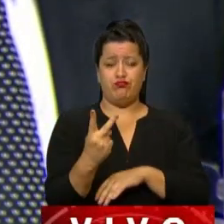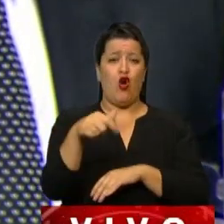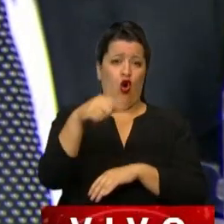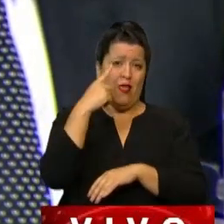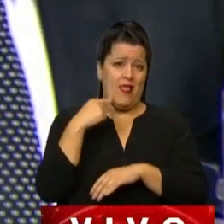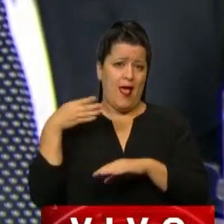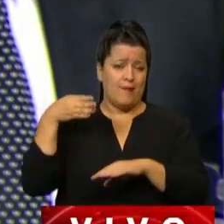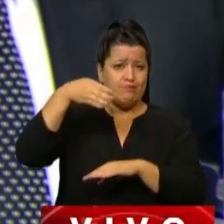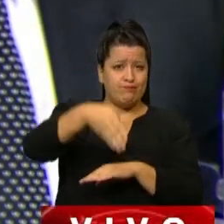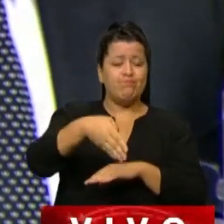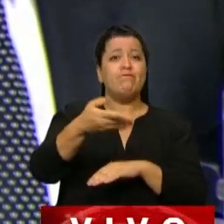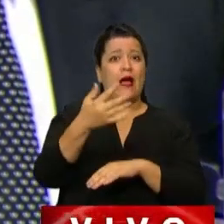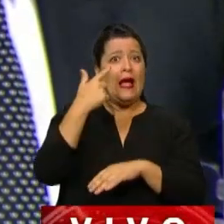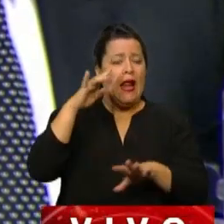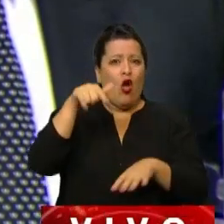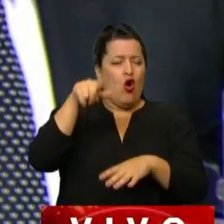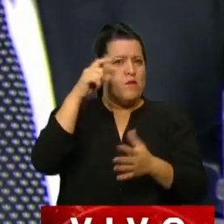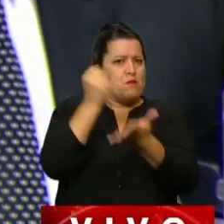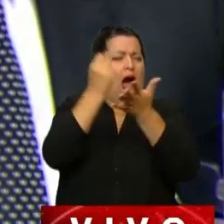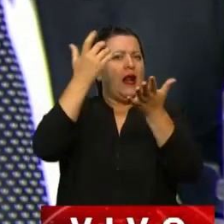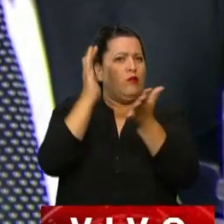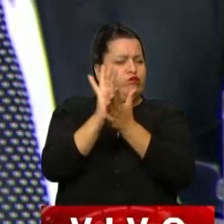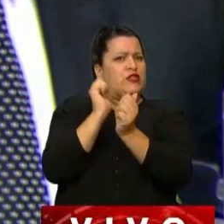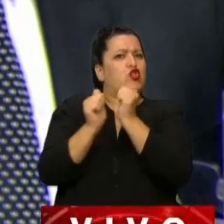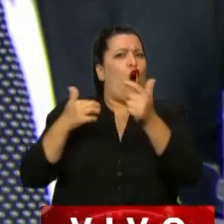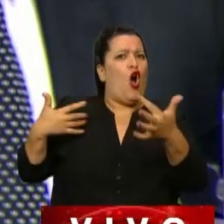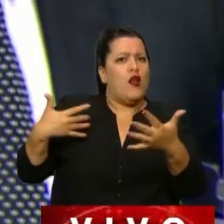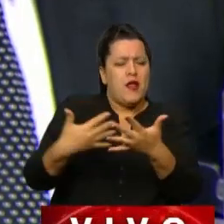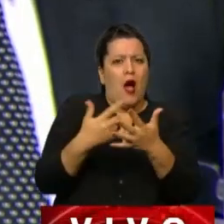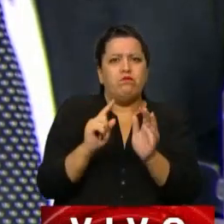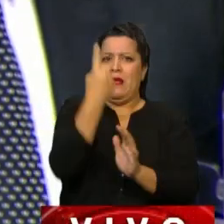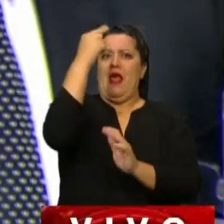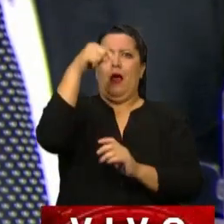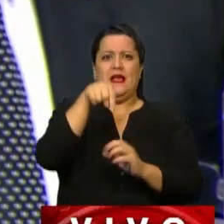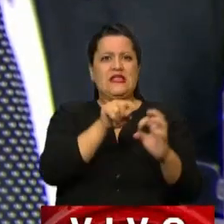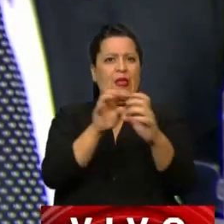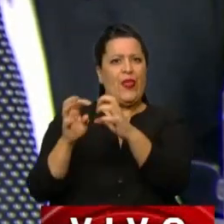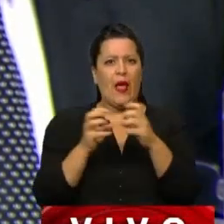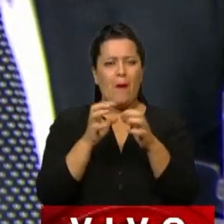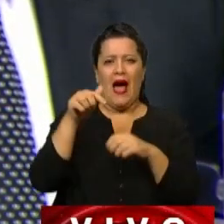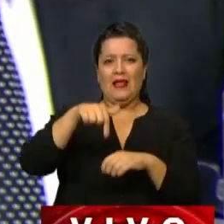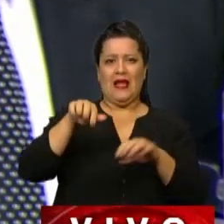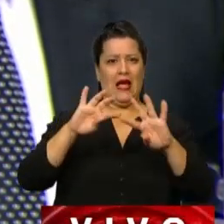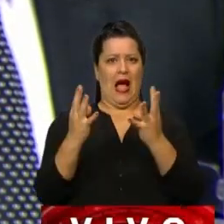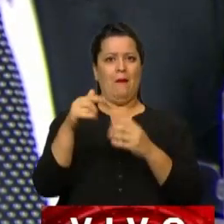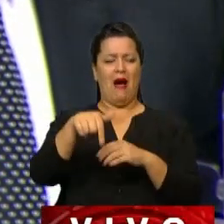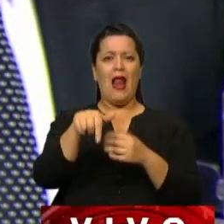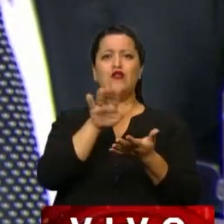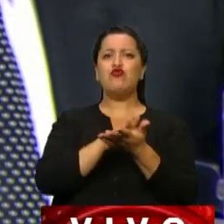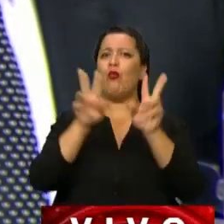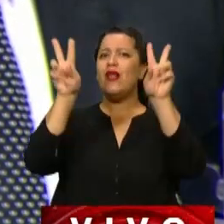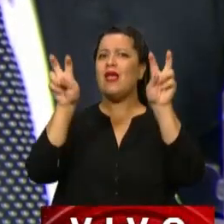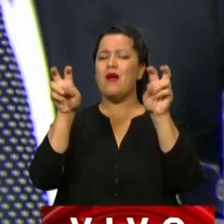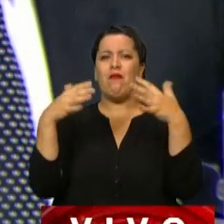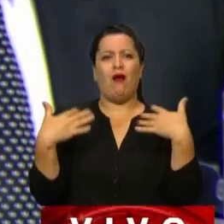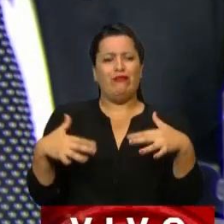creo, histórica, por el debate que nos estamos dando por primera vez en esta Cámara de un tema